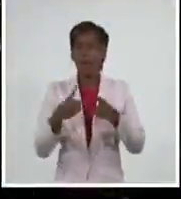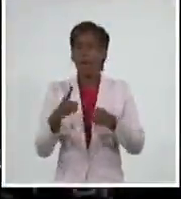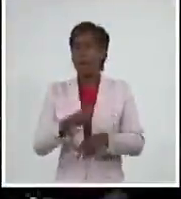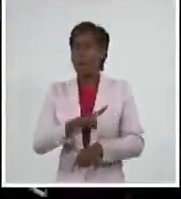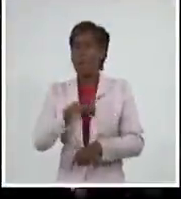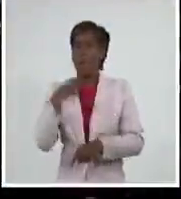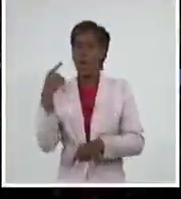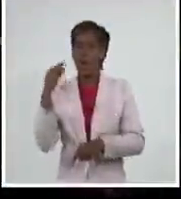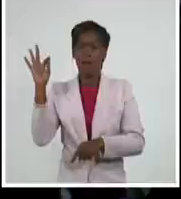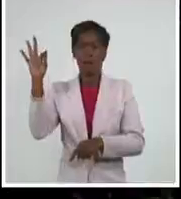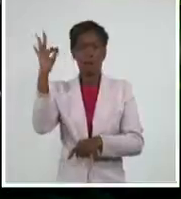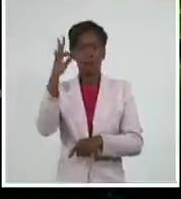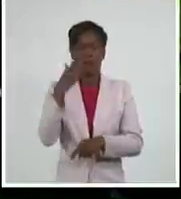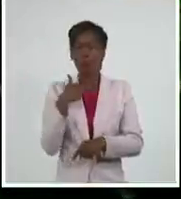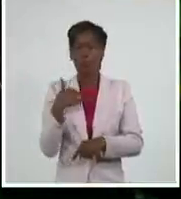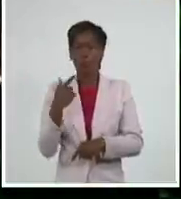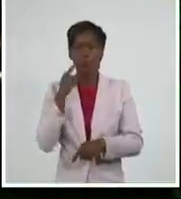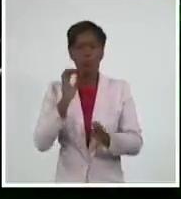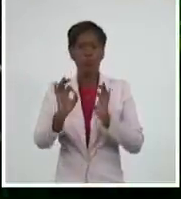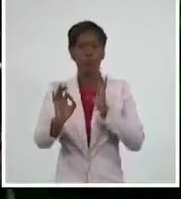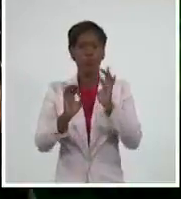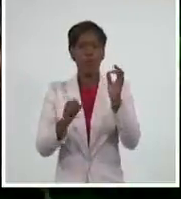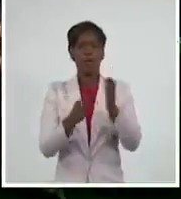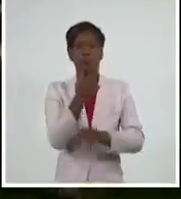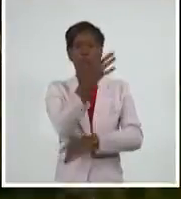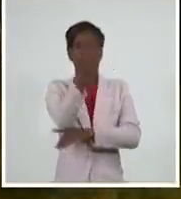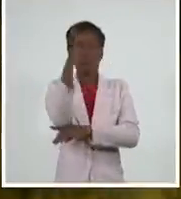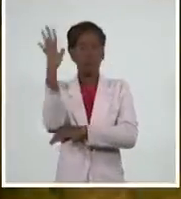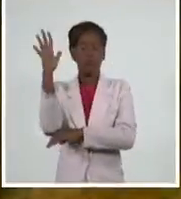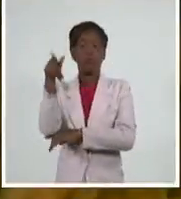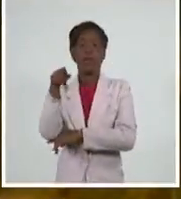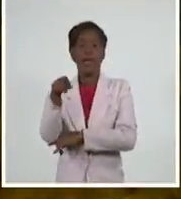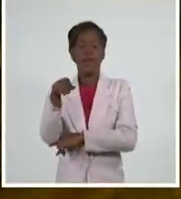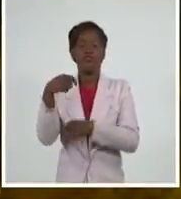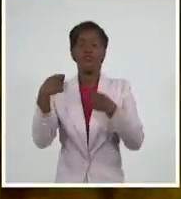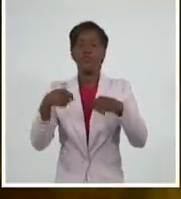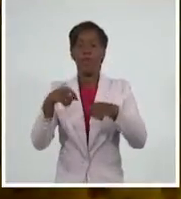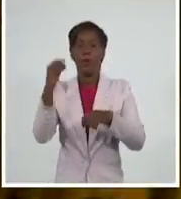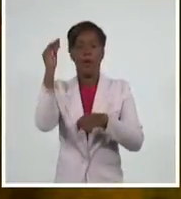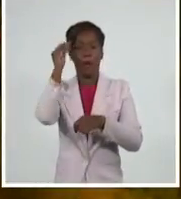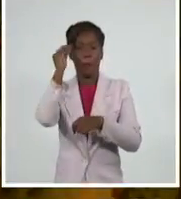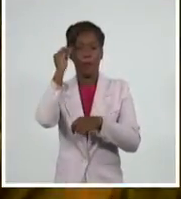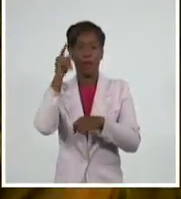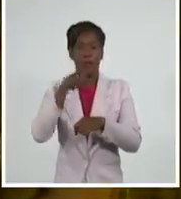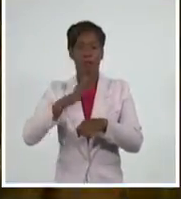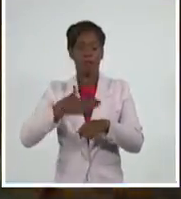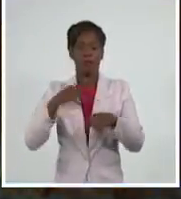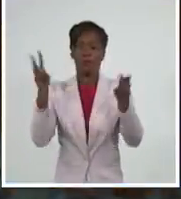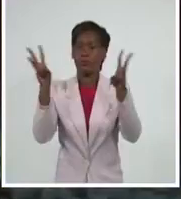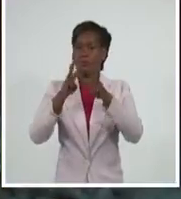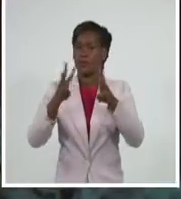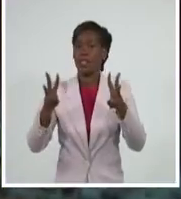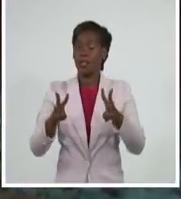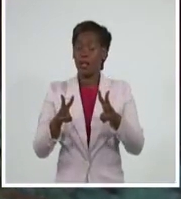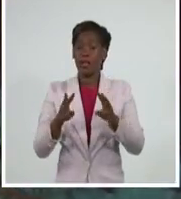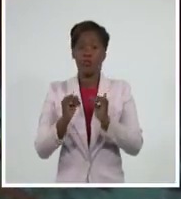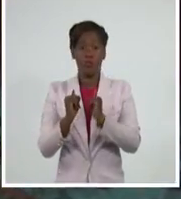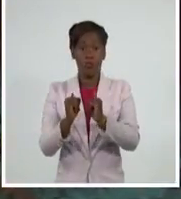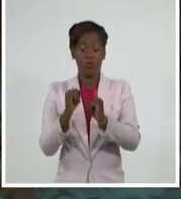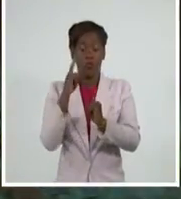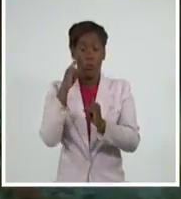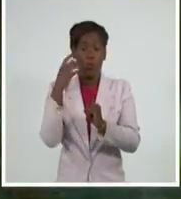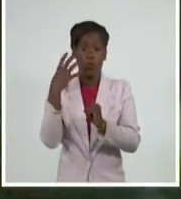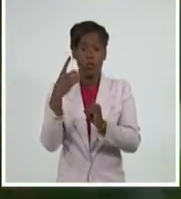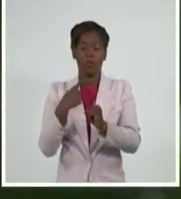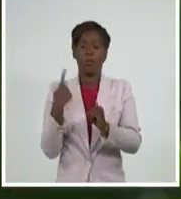en defensor de los manglares. Divulgar las soluciones y quizás la más importante por lo abarcadora en este decenio